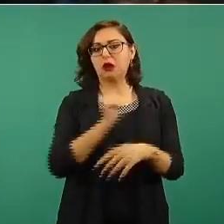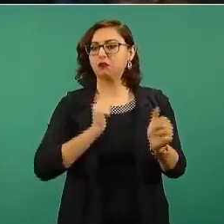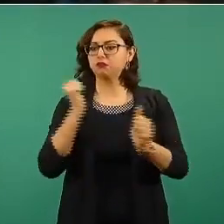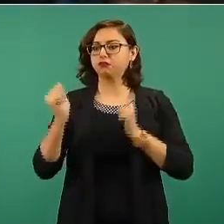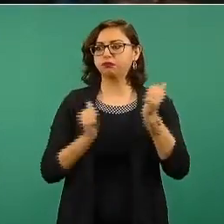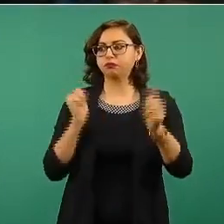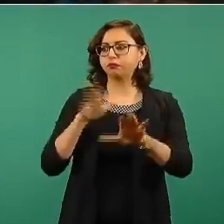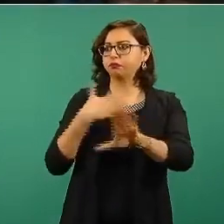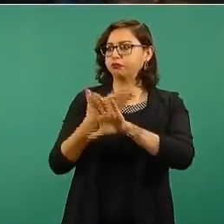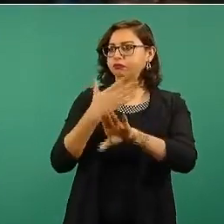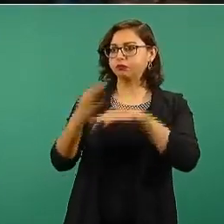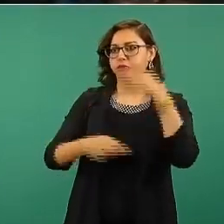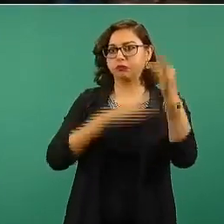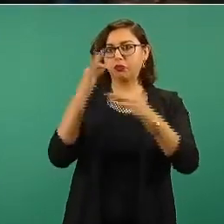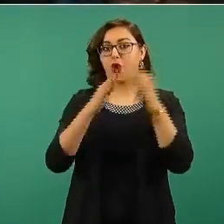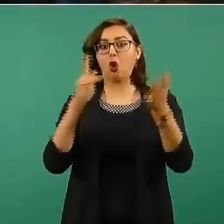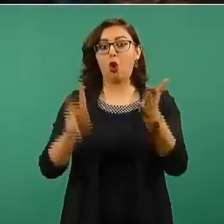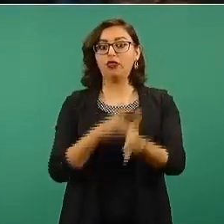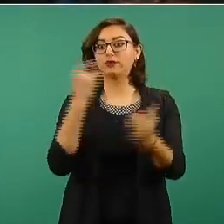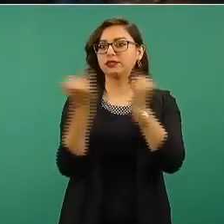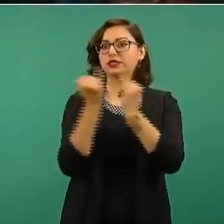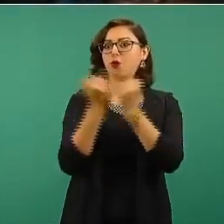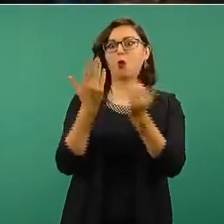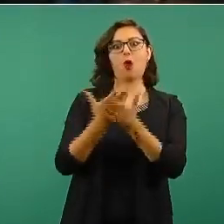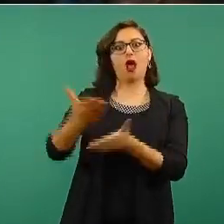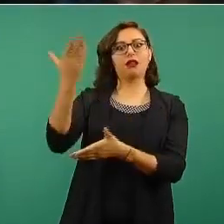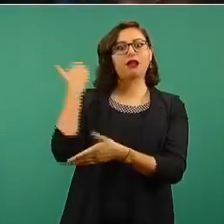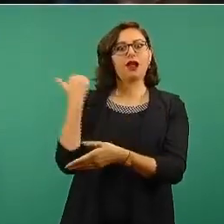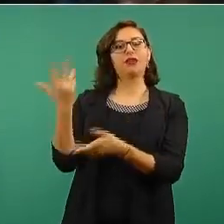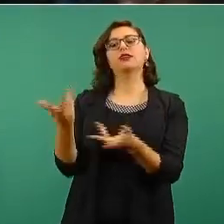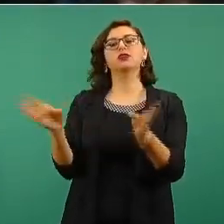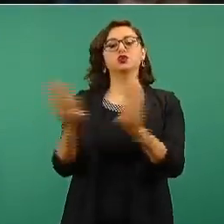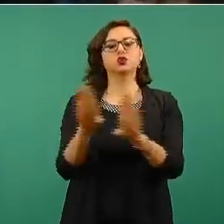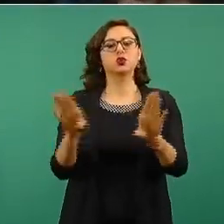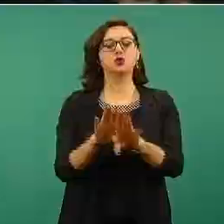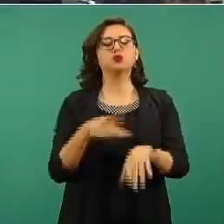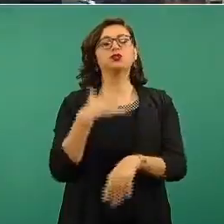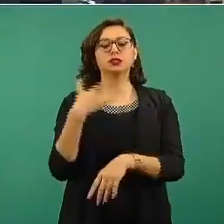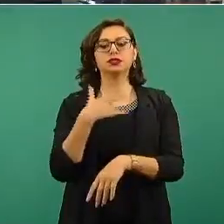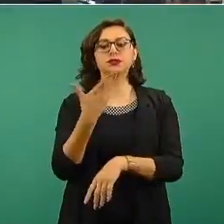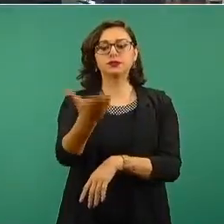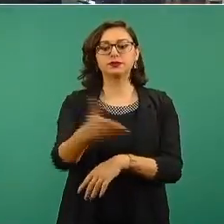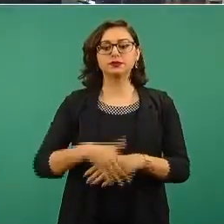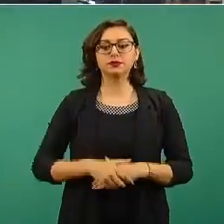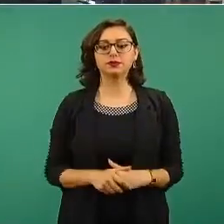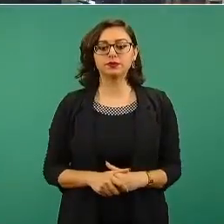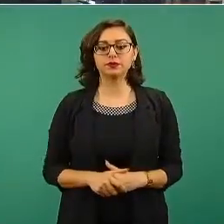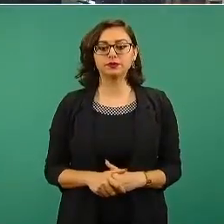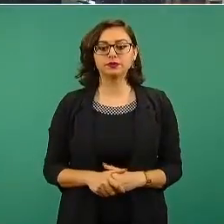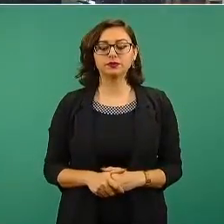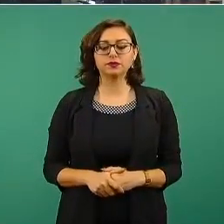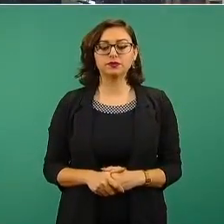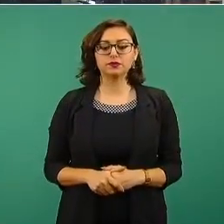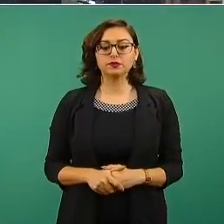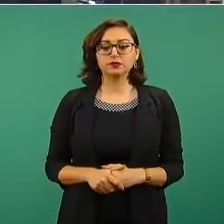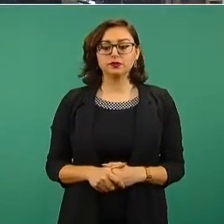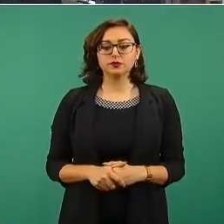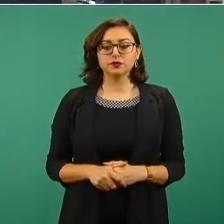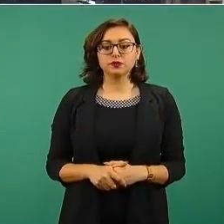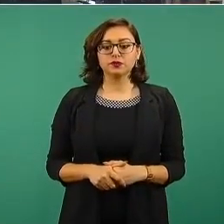pudiera regresar ese tipo de campañas, sobre todo en el marco también de lo que estuvo mostrando hace unos días? Ya son otros